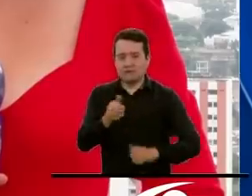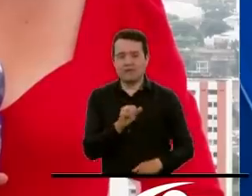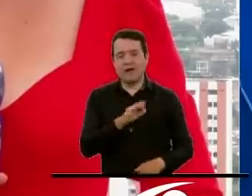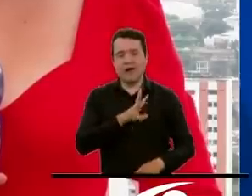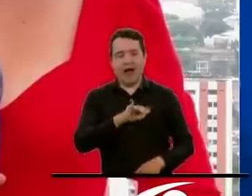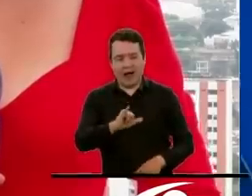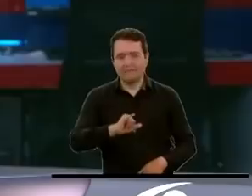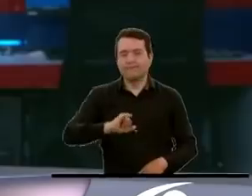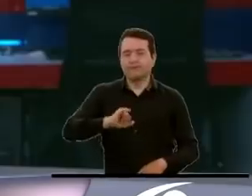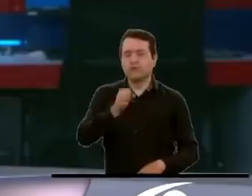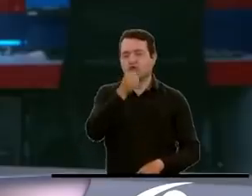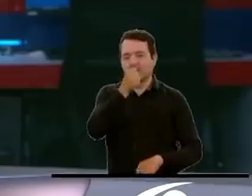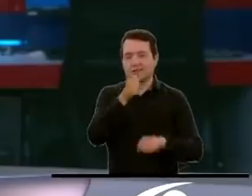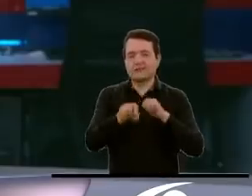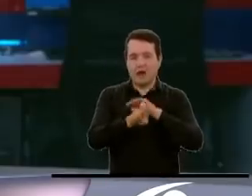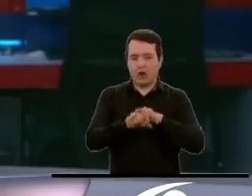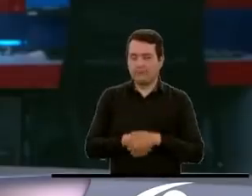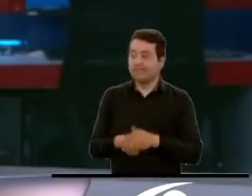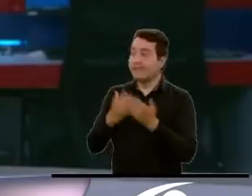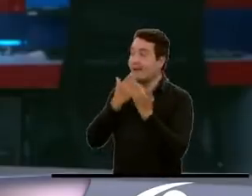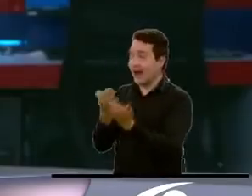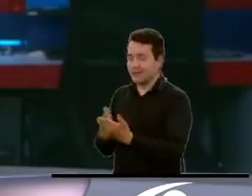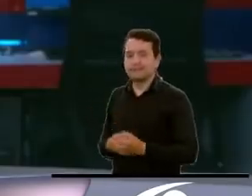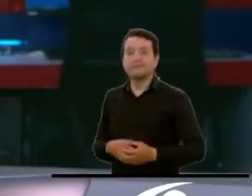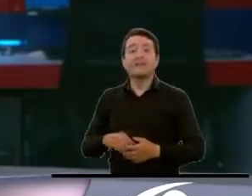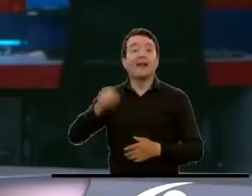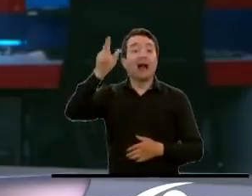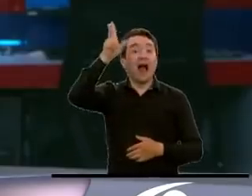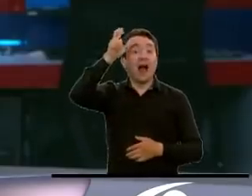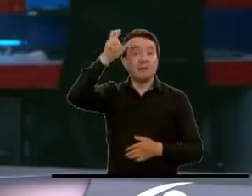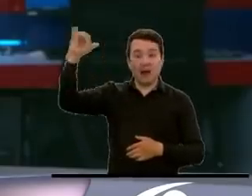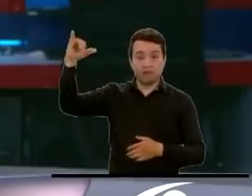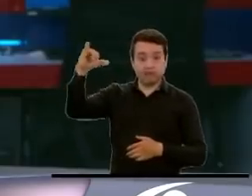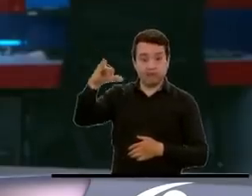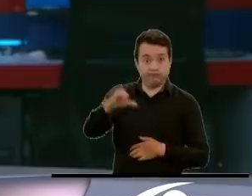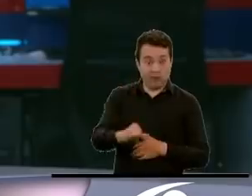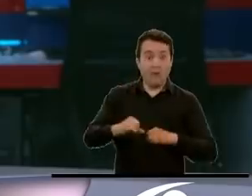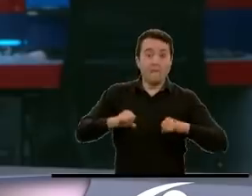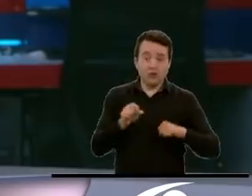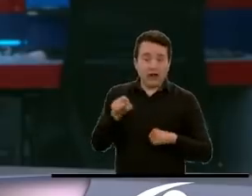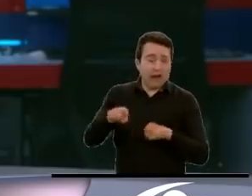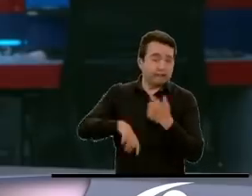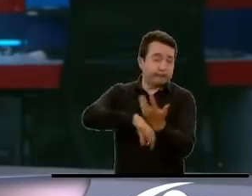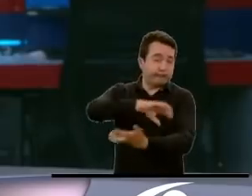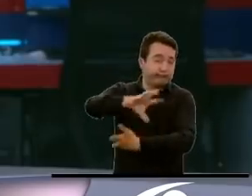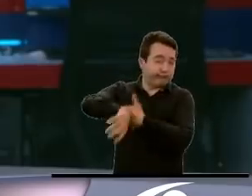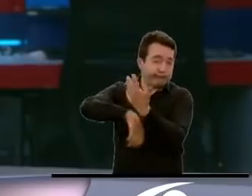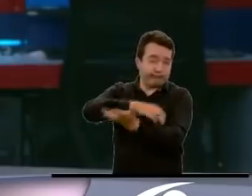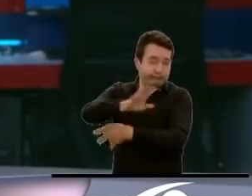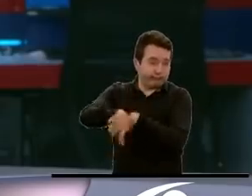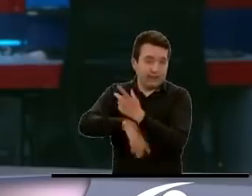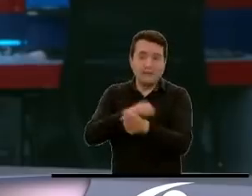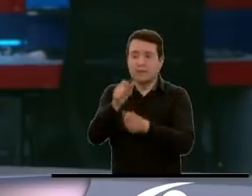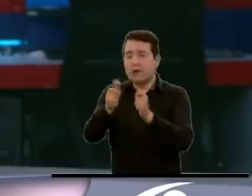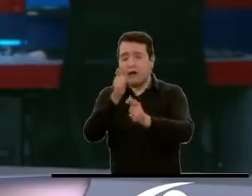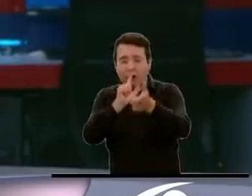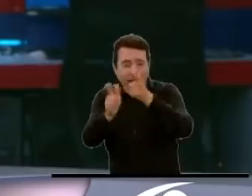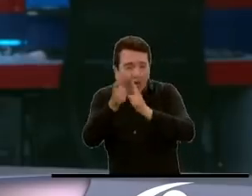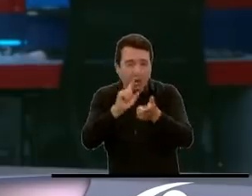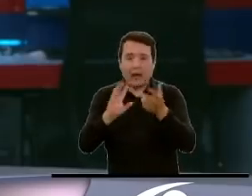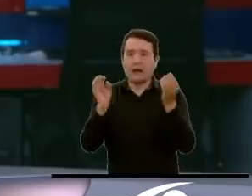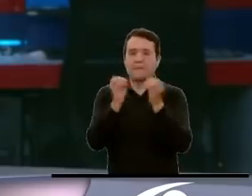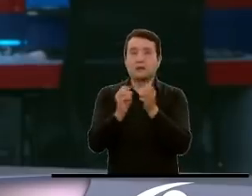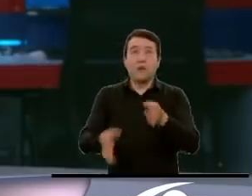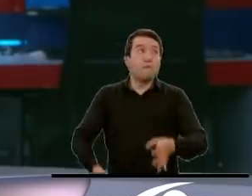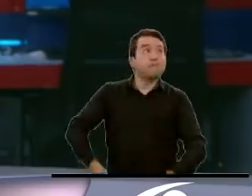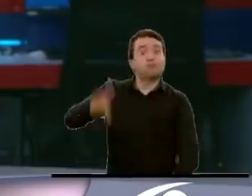Tanto la llegada del equipo América de Cali a Bogotá estuvo marcada por el desorden, la ingesta de licor y la manera irresponsable en el uso de la